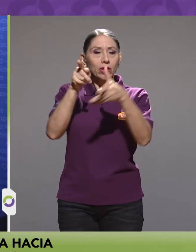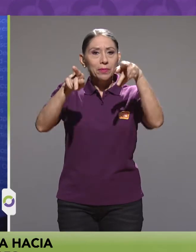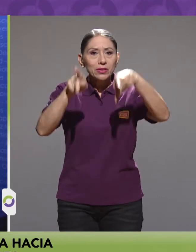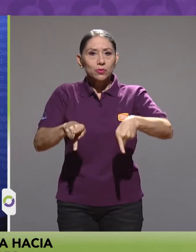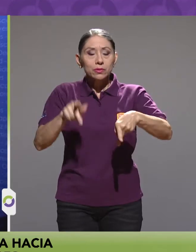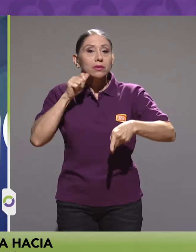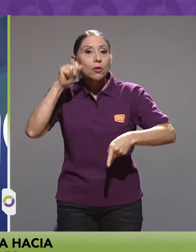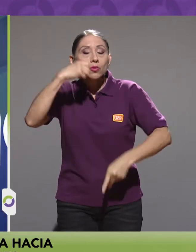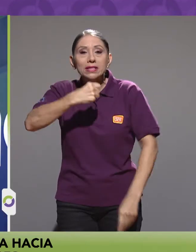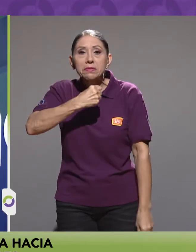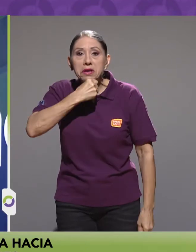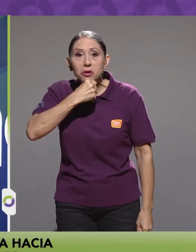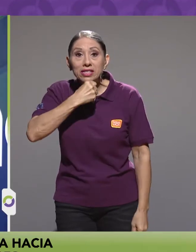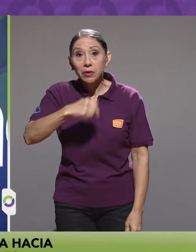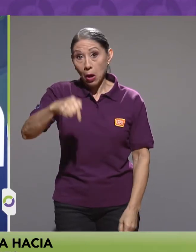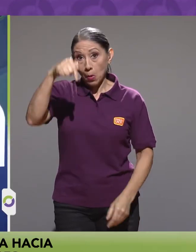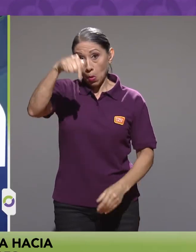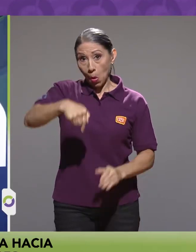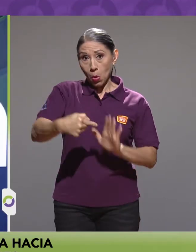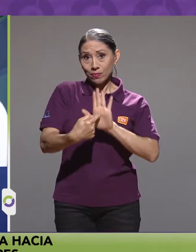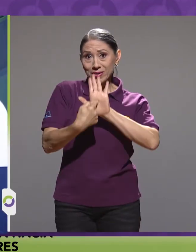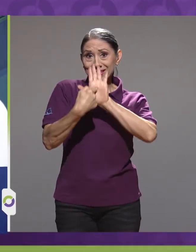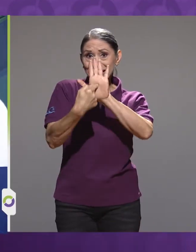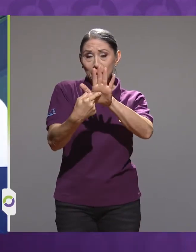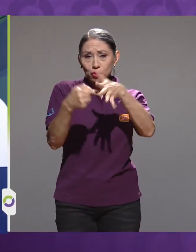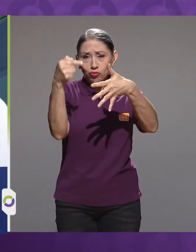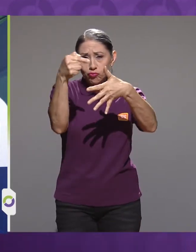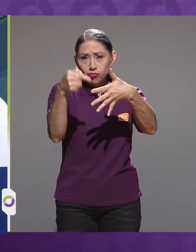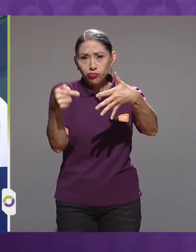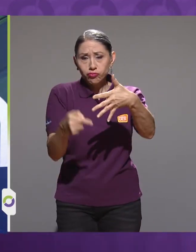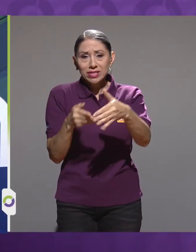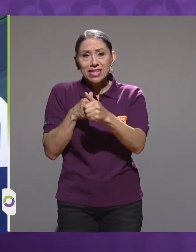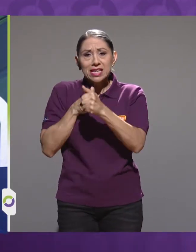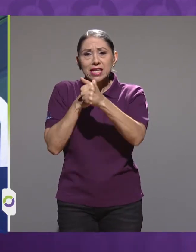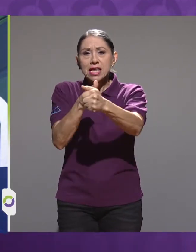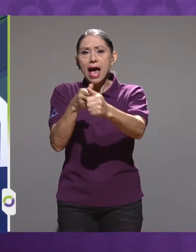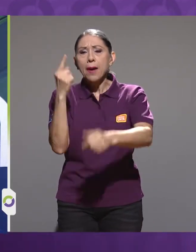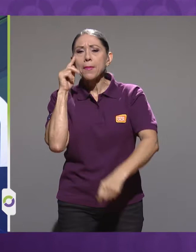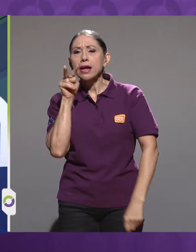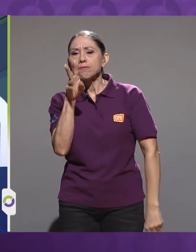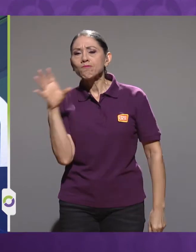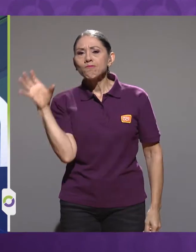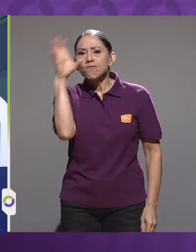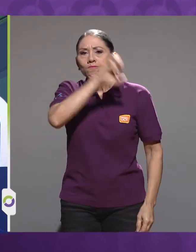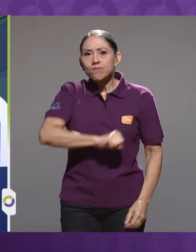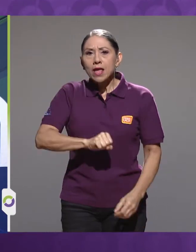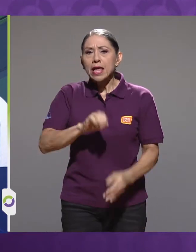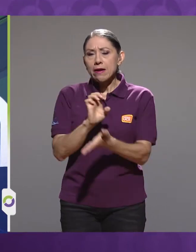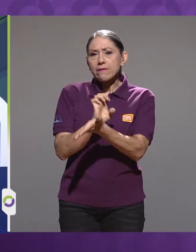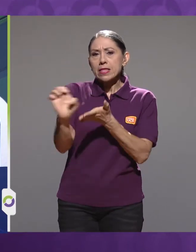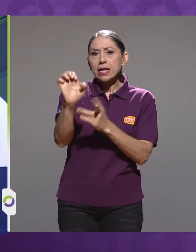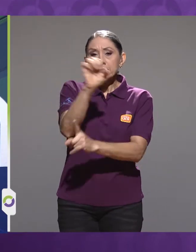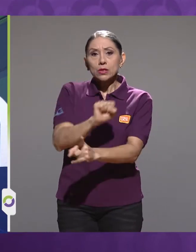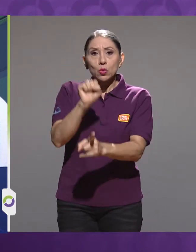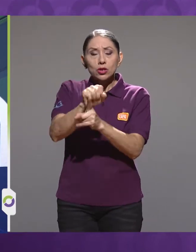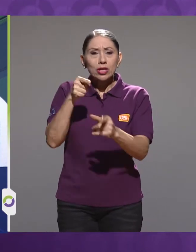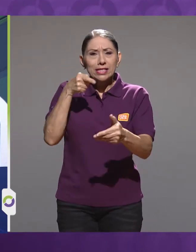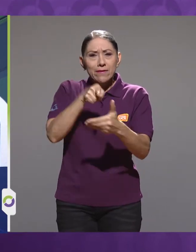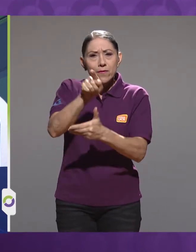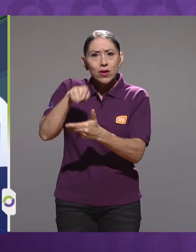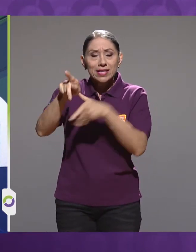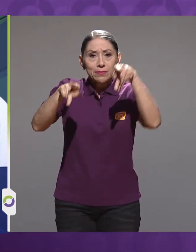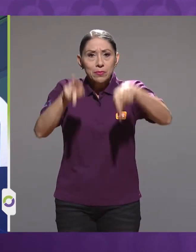adultas mayores. Por eso hoy le presentamos una guía práctica para identificar y combatir situaciones de violencia hacia las